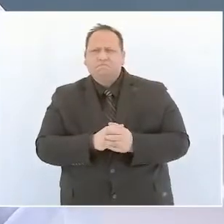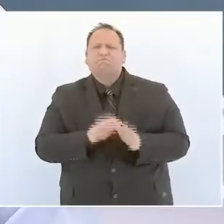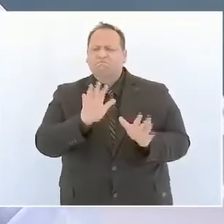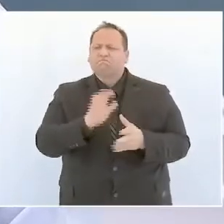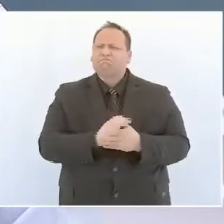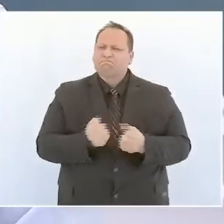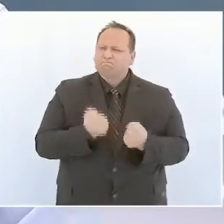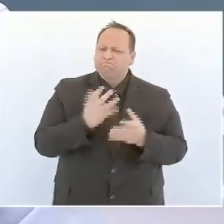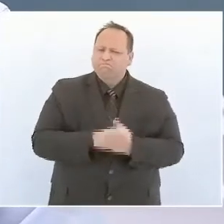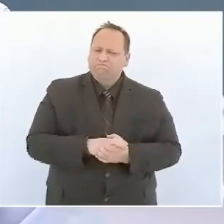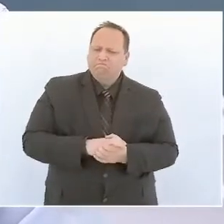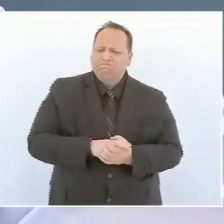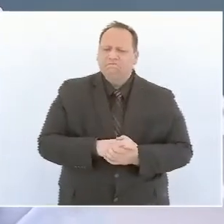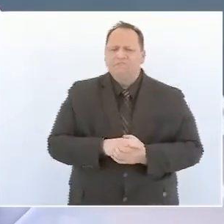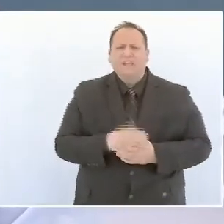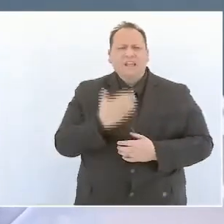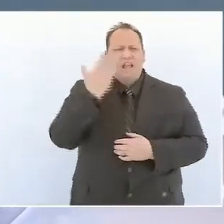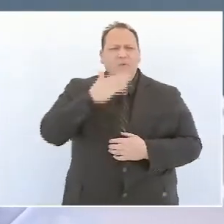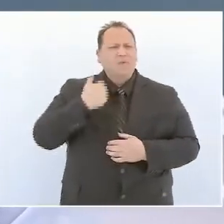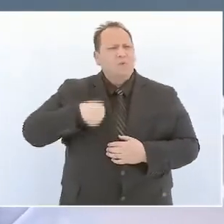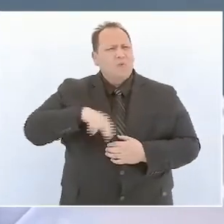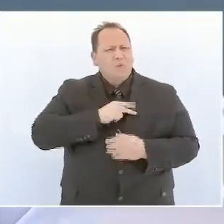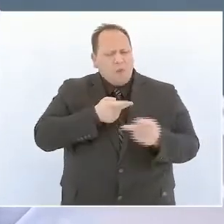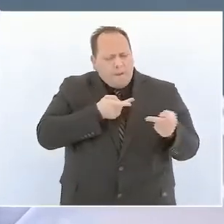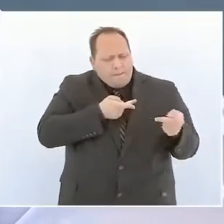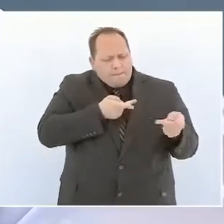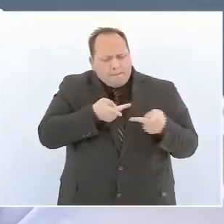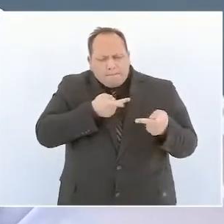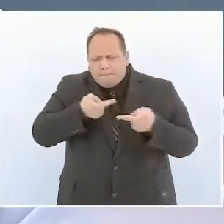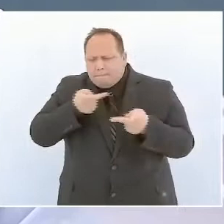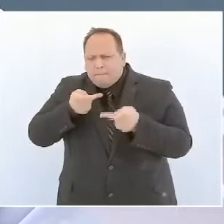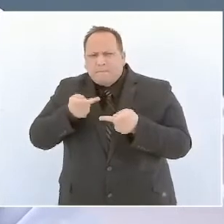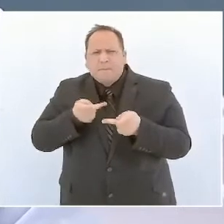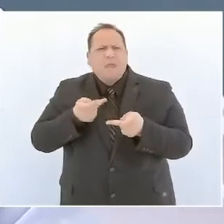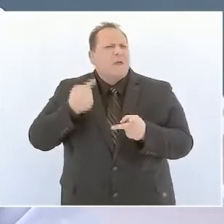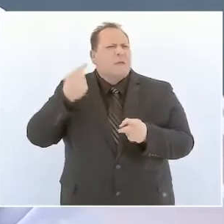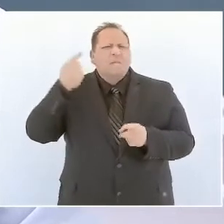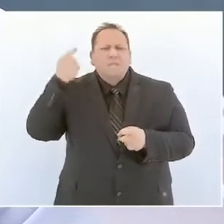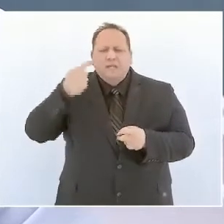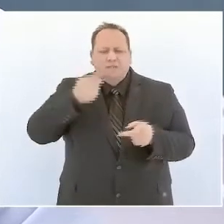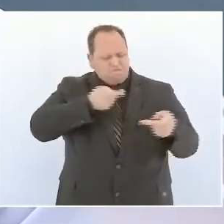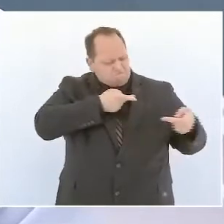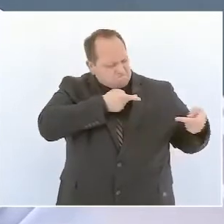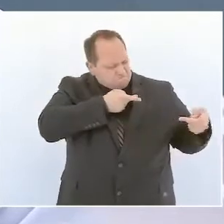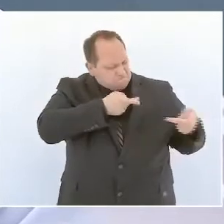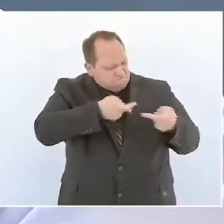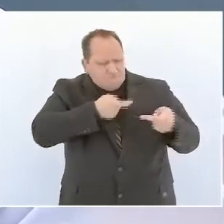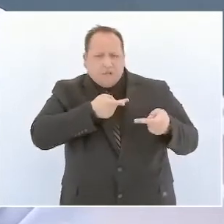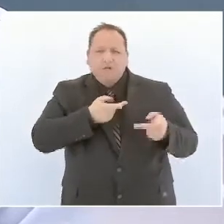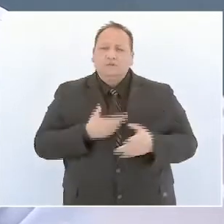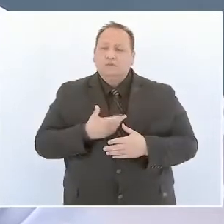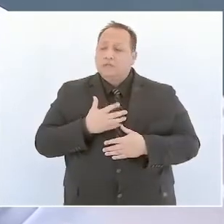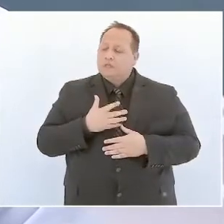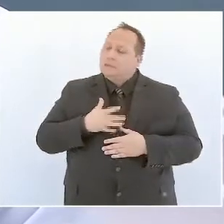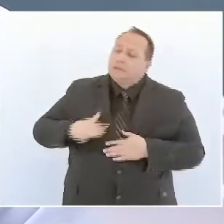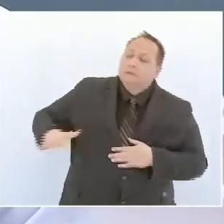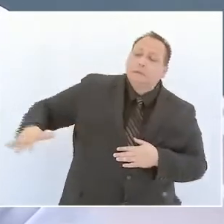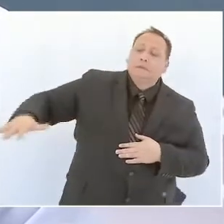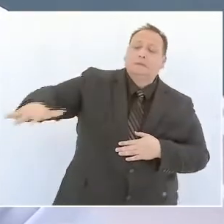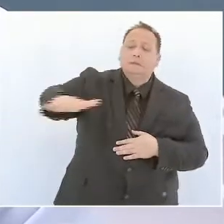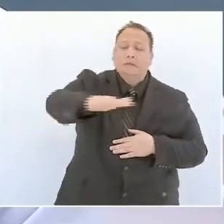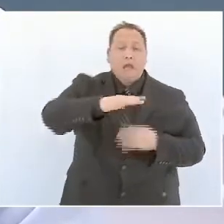recordar que la estrategia nuestra para lograr la paz